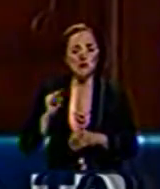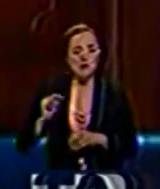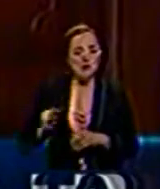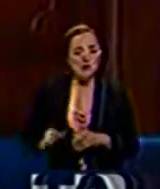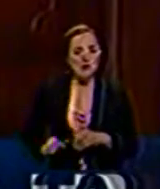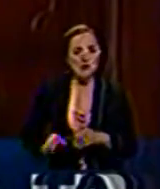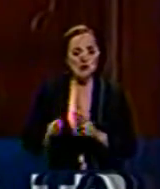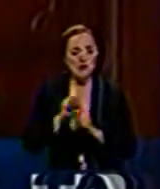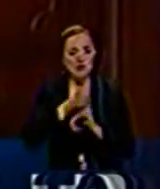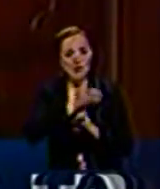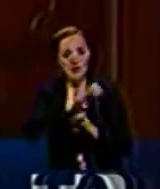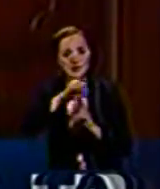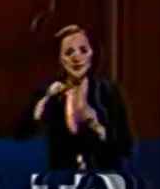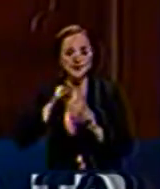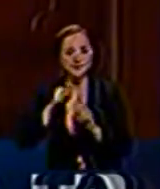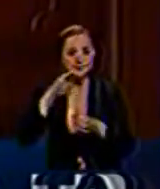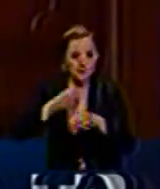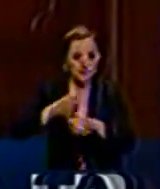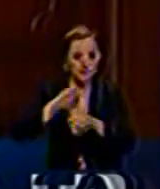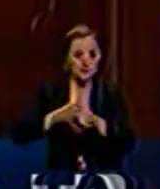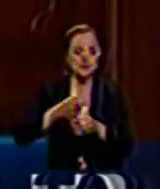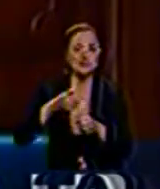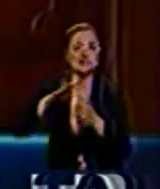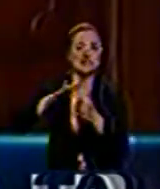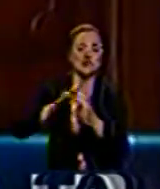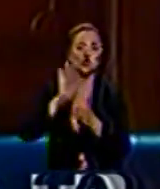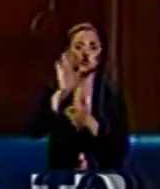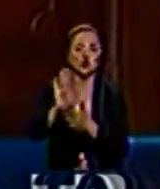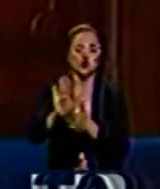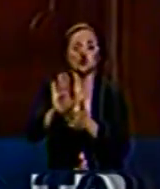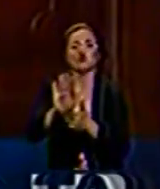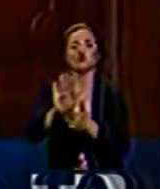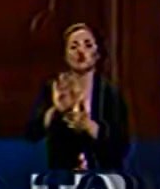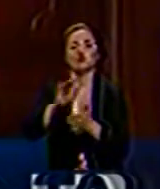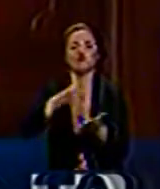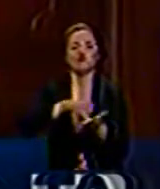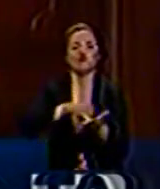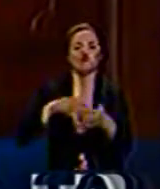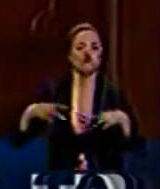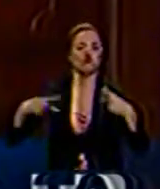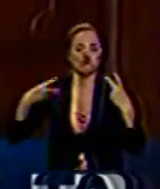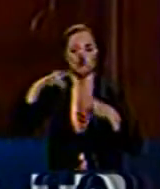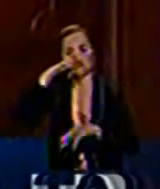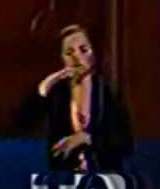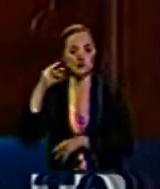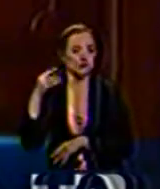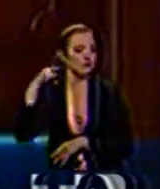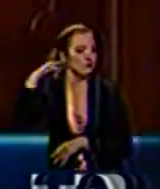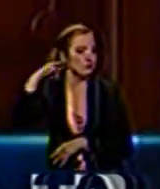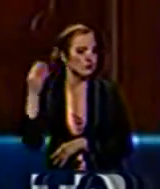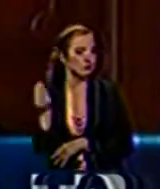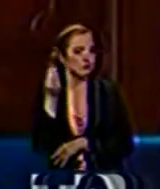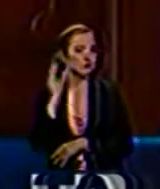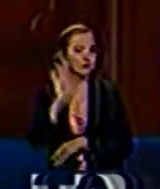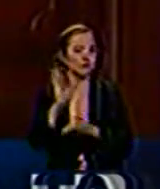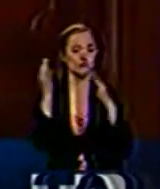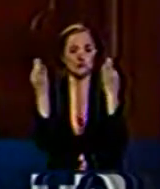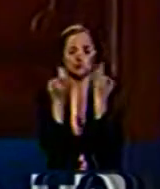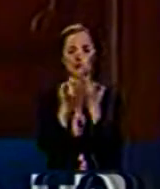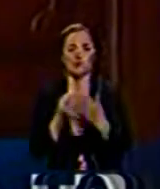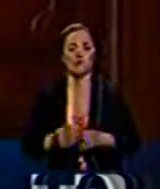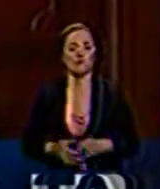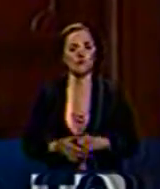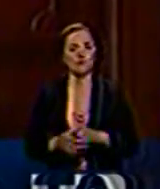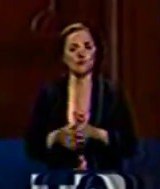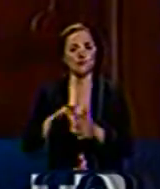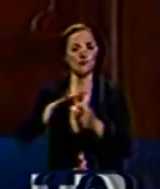a situaciones concretas de vulnerabilidad que puede afectar a los niños, niñas y adolescentes y a las familias de estos que se encuentran